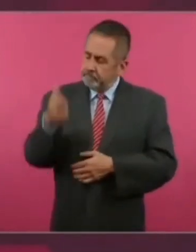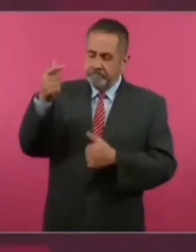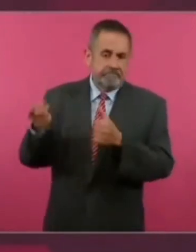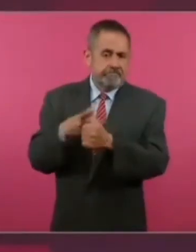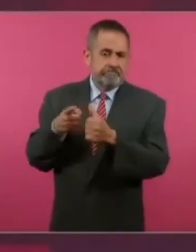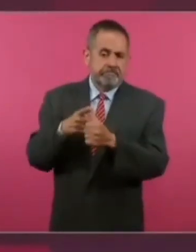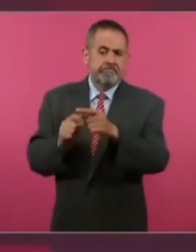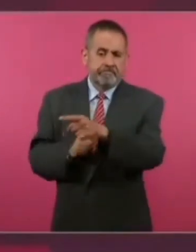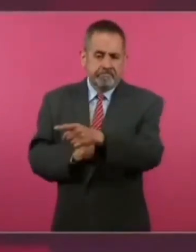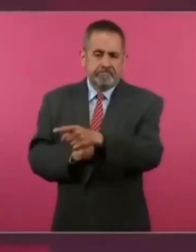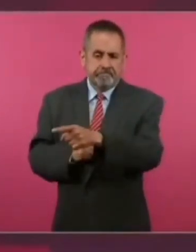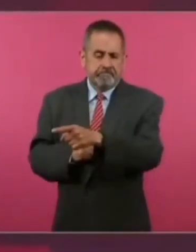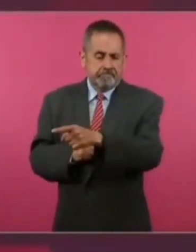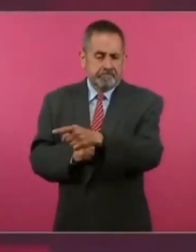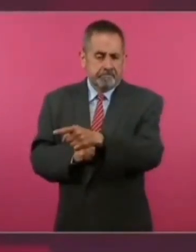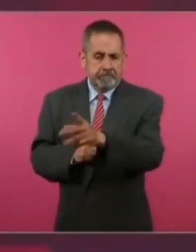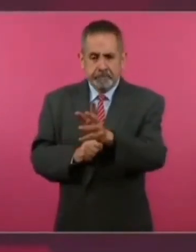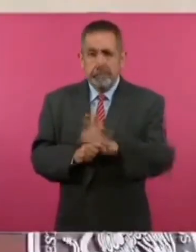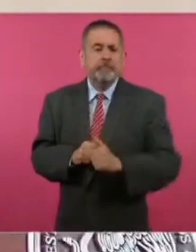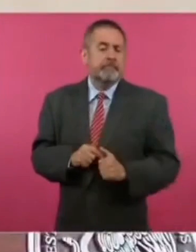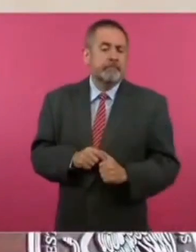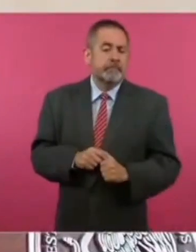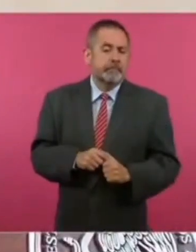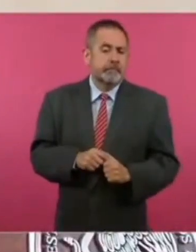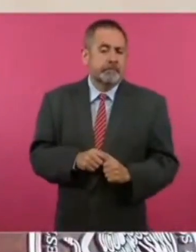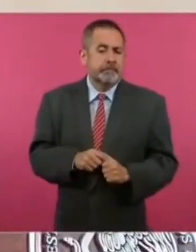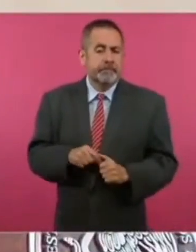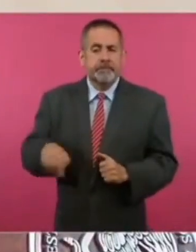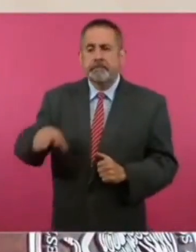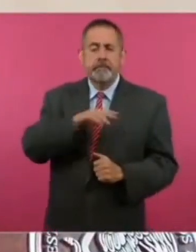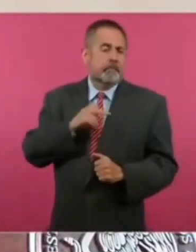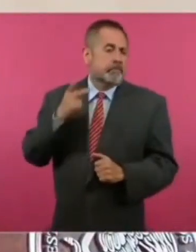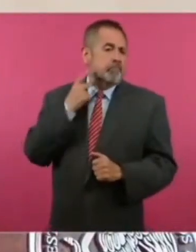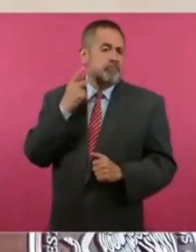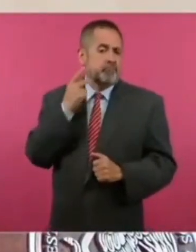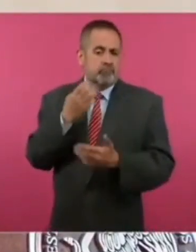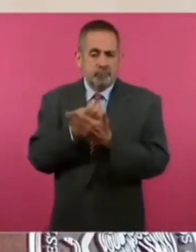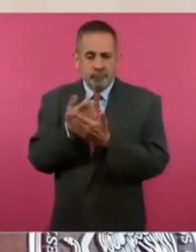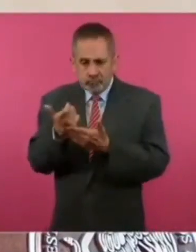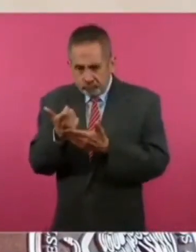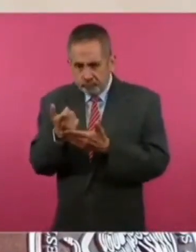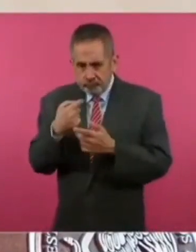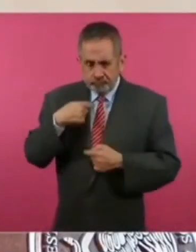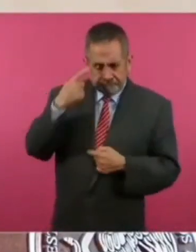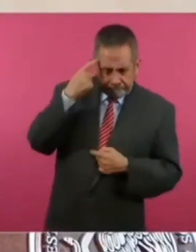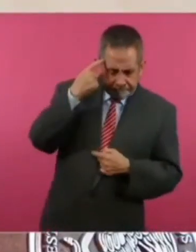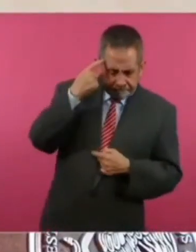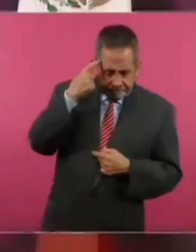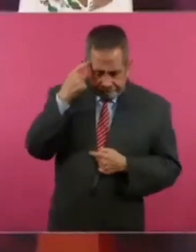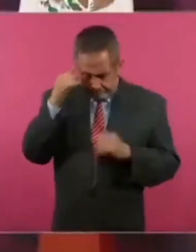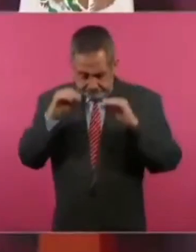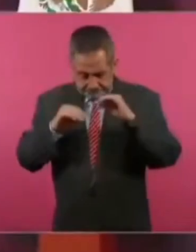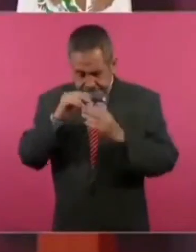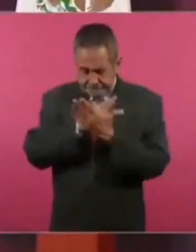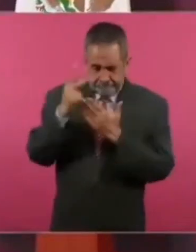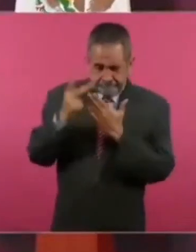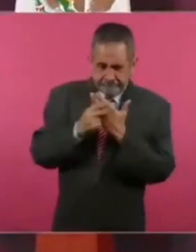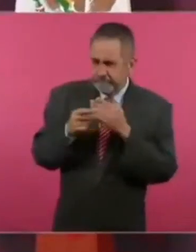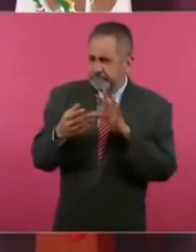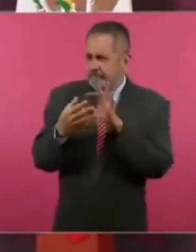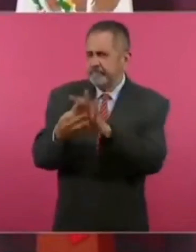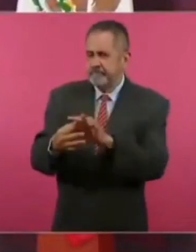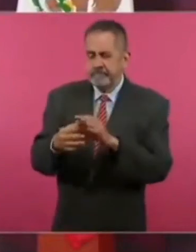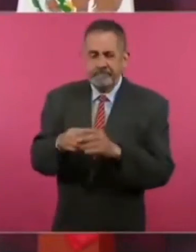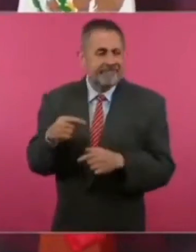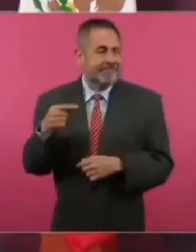La diferencia de la política económica que estamos aplicando con la política